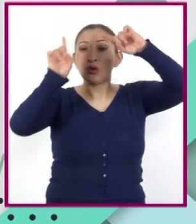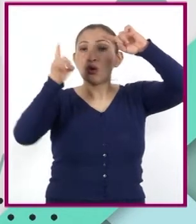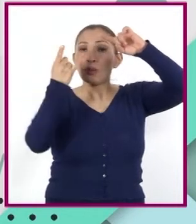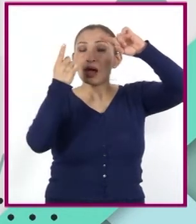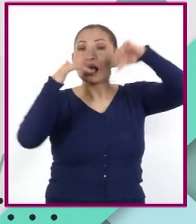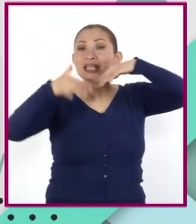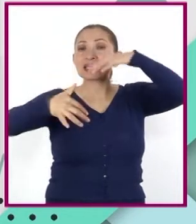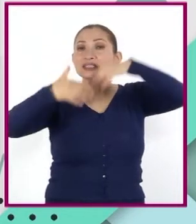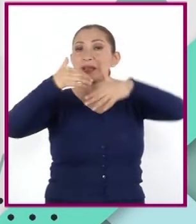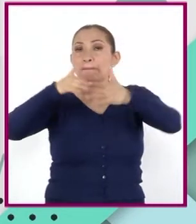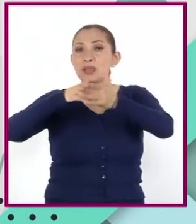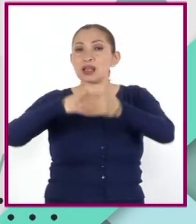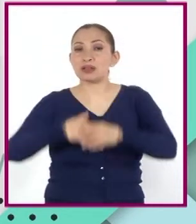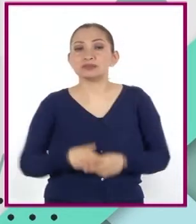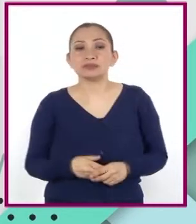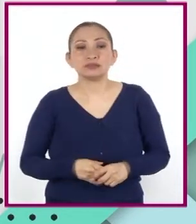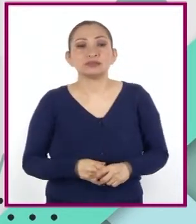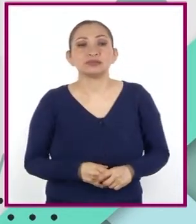0,15.000,